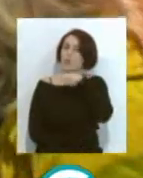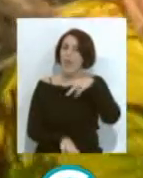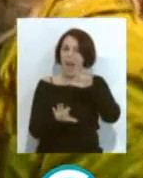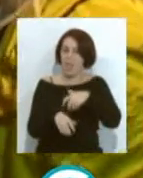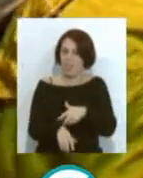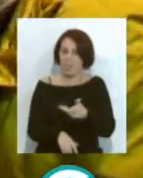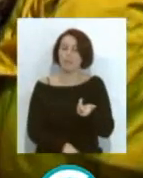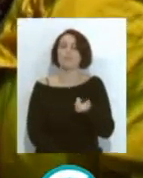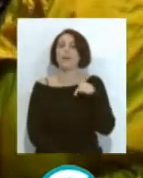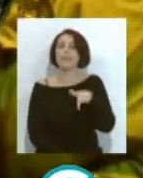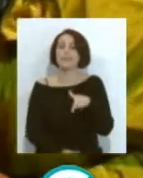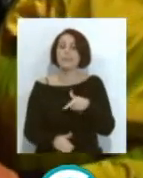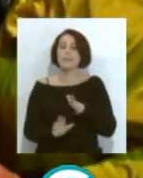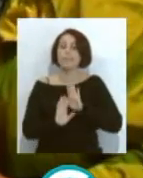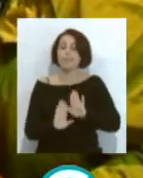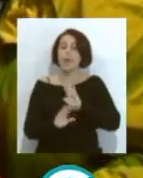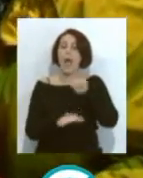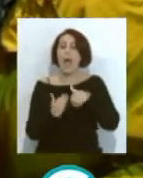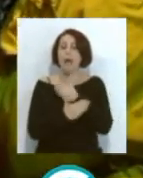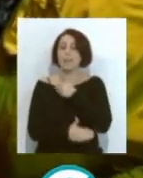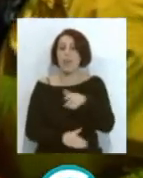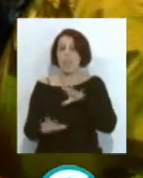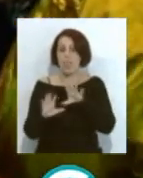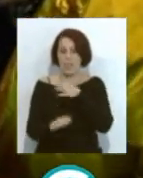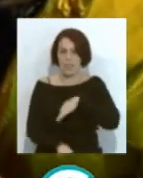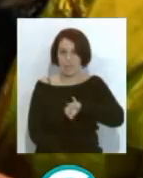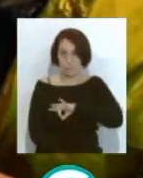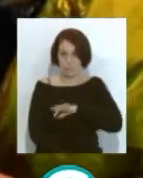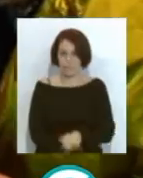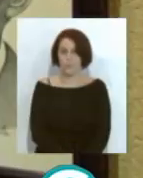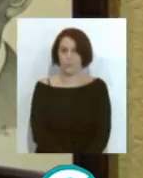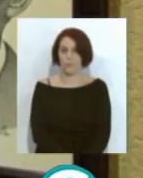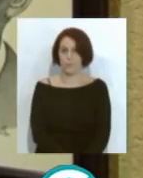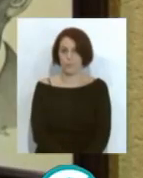como decimos, permanecerá allí hasta el próximo 10 de enero.